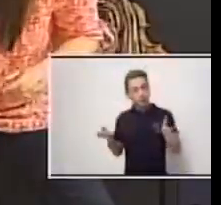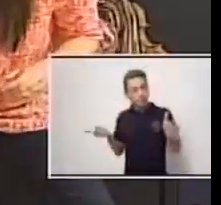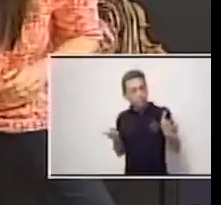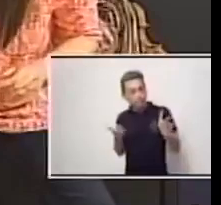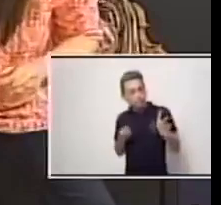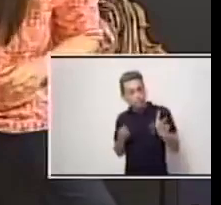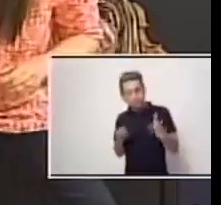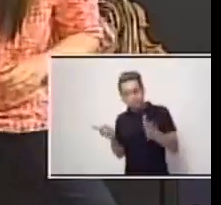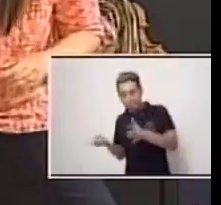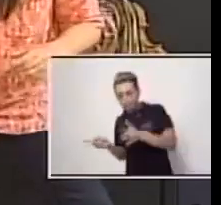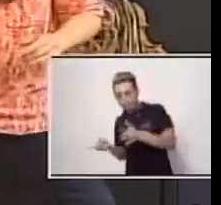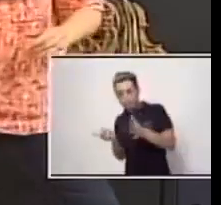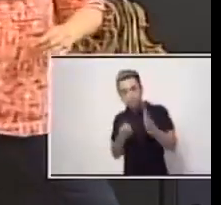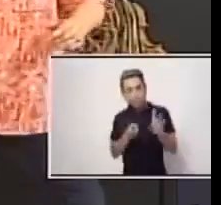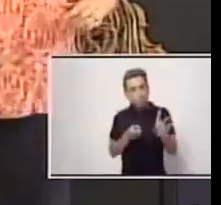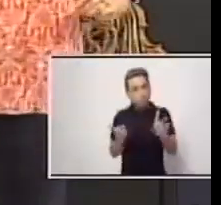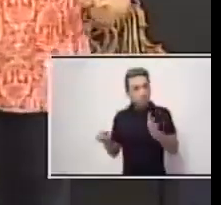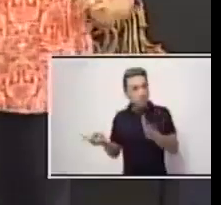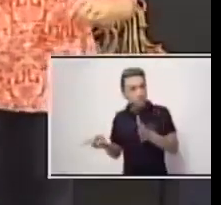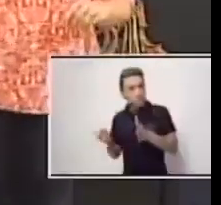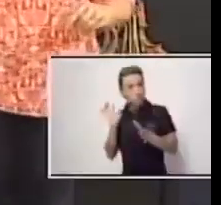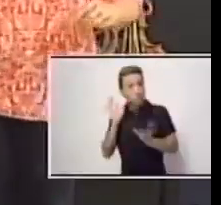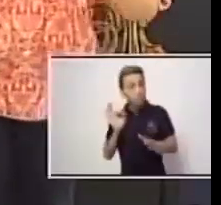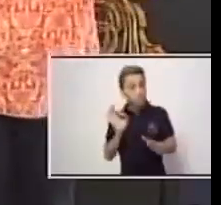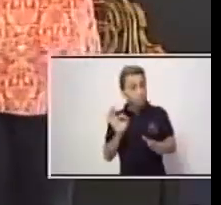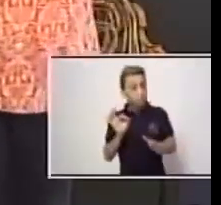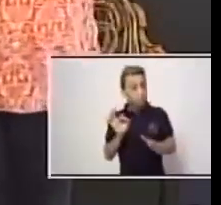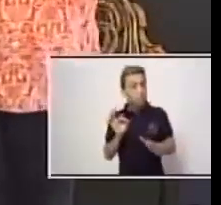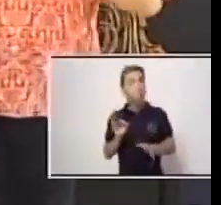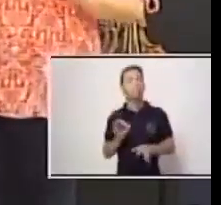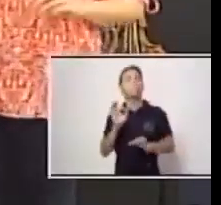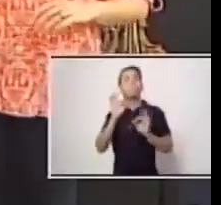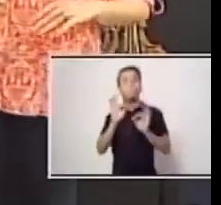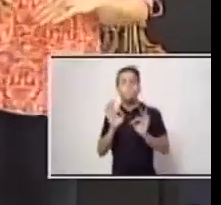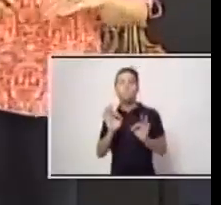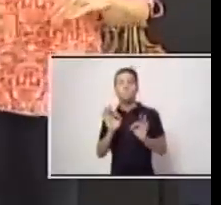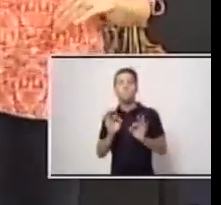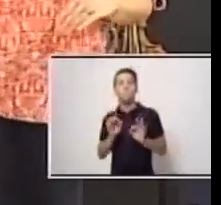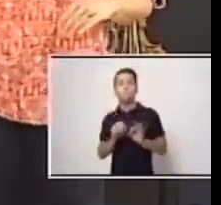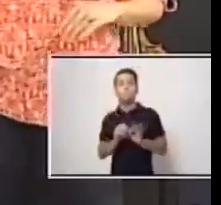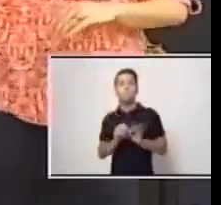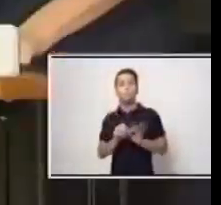Muy bien. Ahí está. ¿Ya lo tienen? ¿Están listos? Muy bien. Excelente.